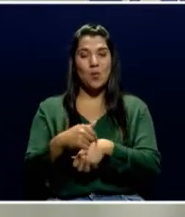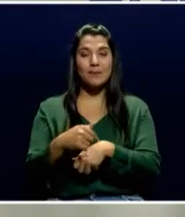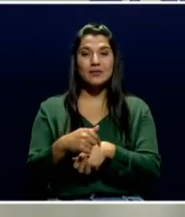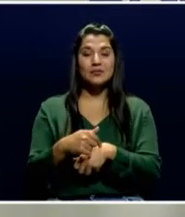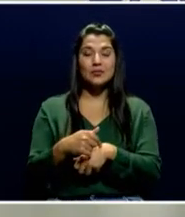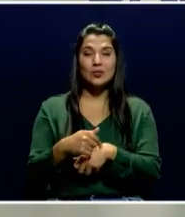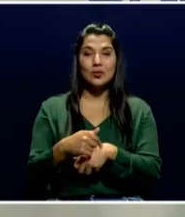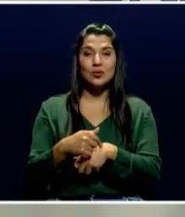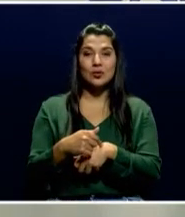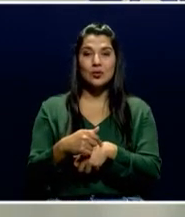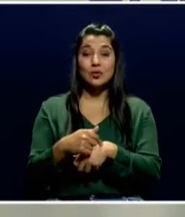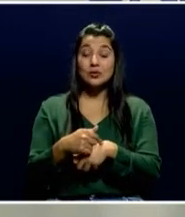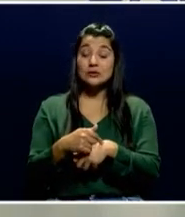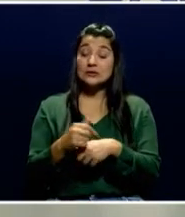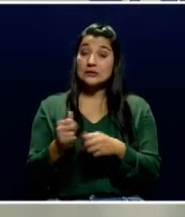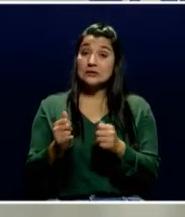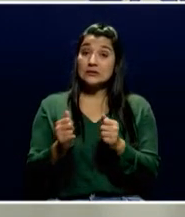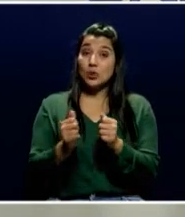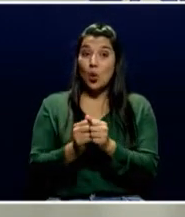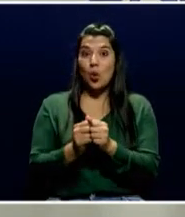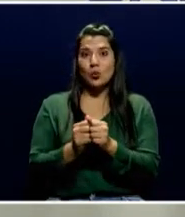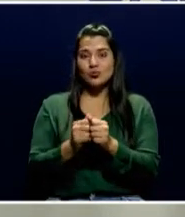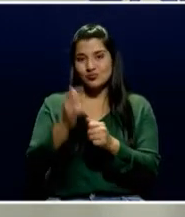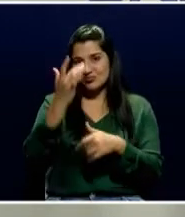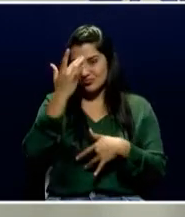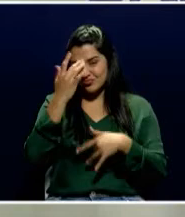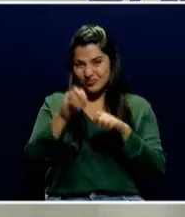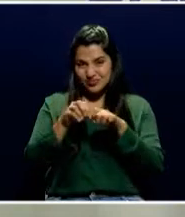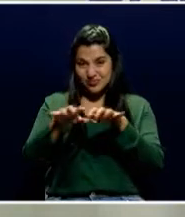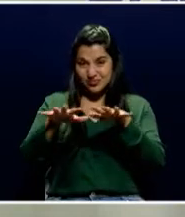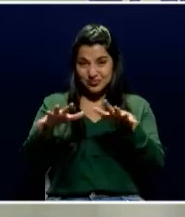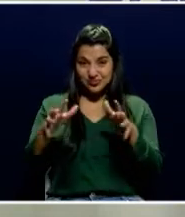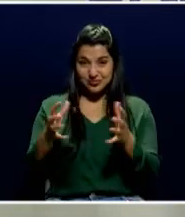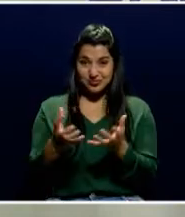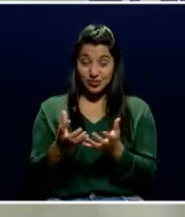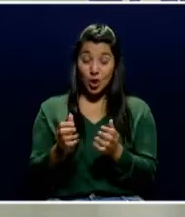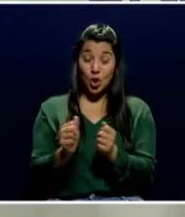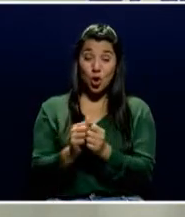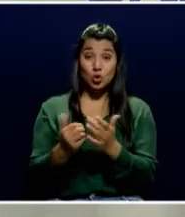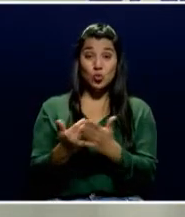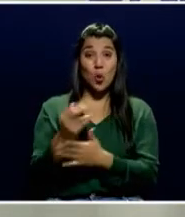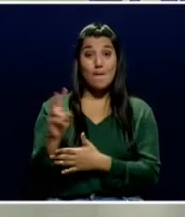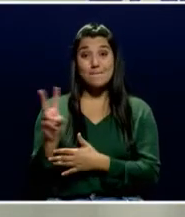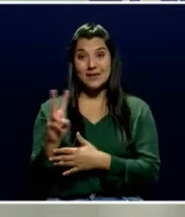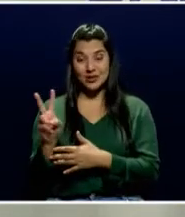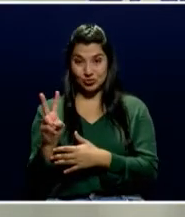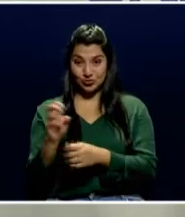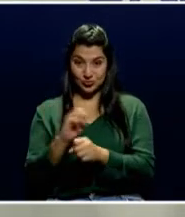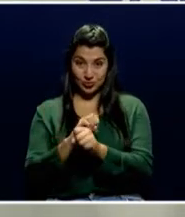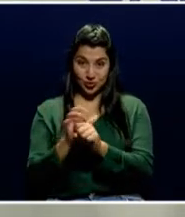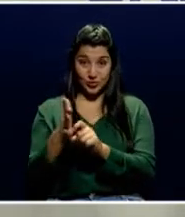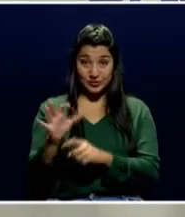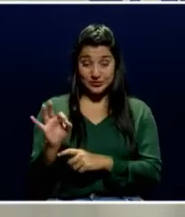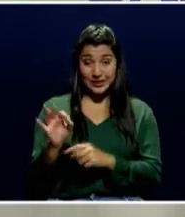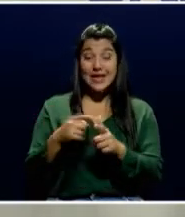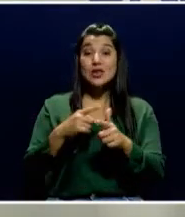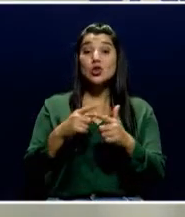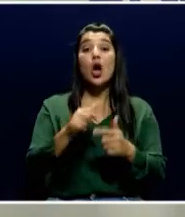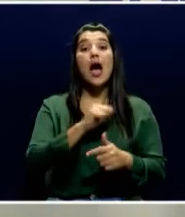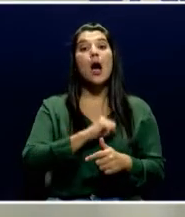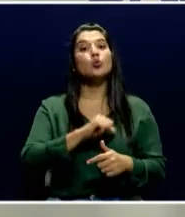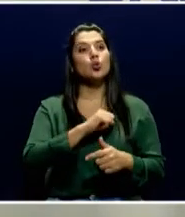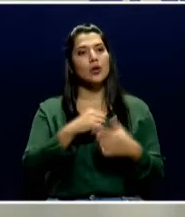bajo una condición de pandemia por un nuevo virus respiratorio. Las autoridades de salud tienen un